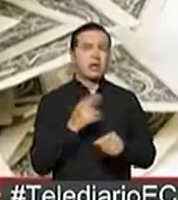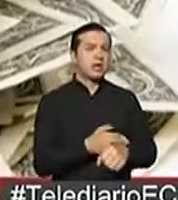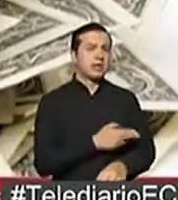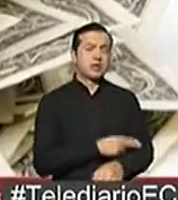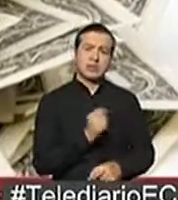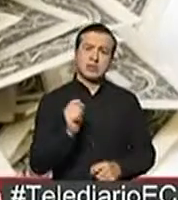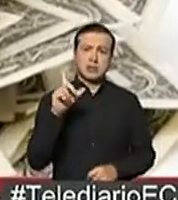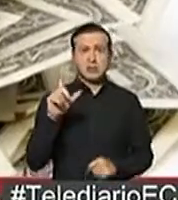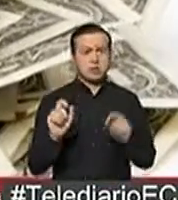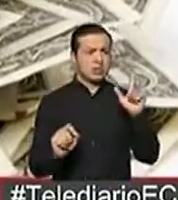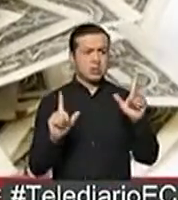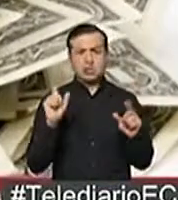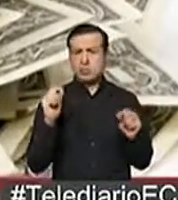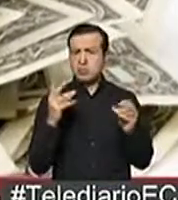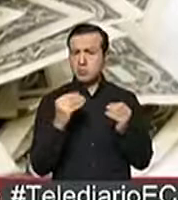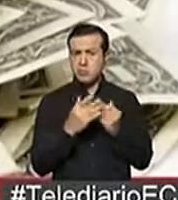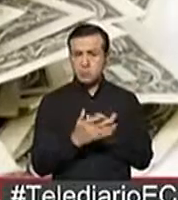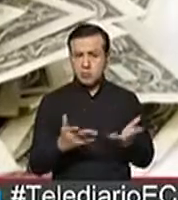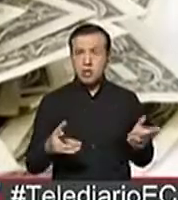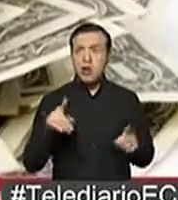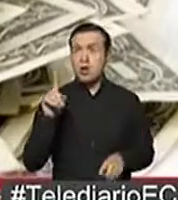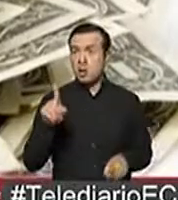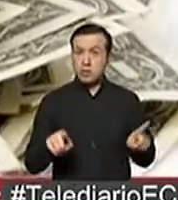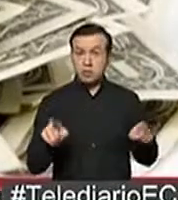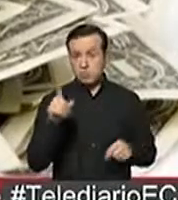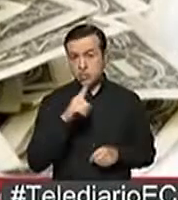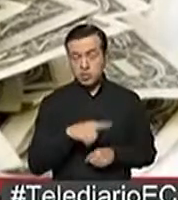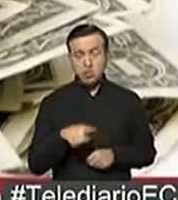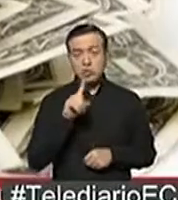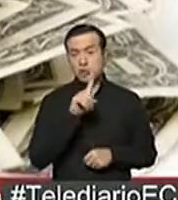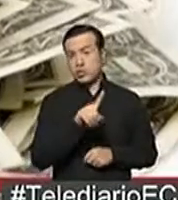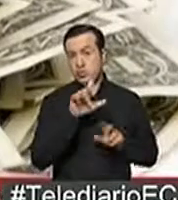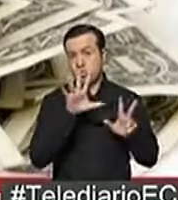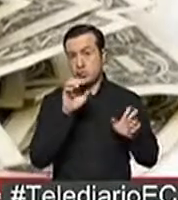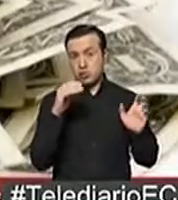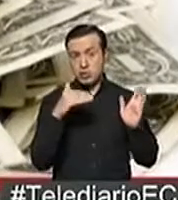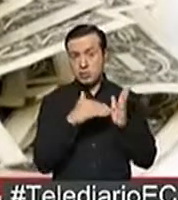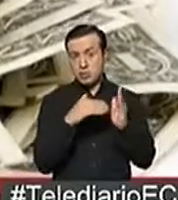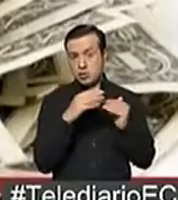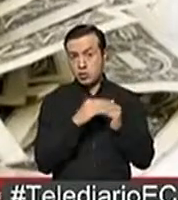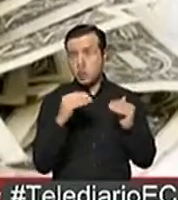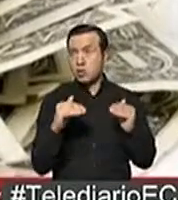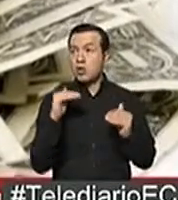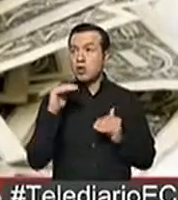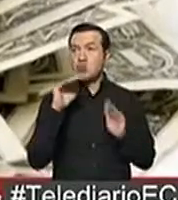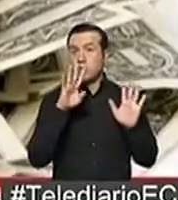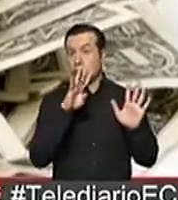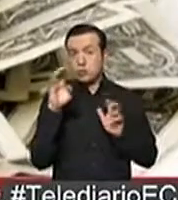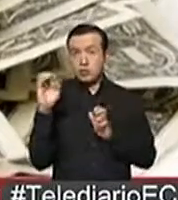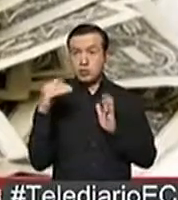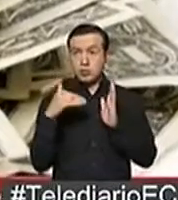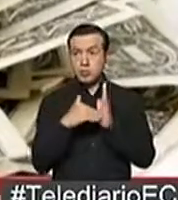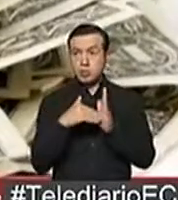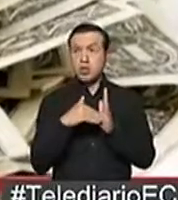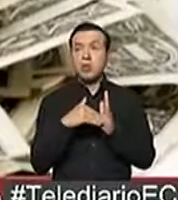desproporcionado en sus patrimonios, que en algunos casos pasa de $180,000 a $900,000 y